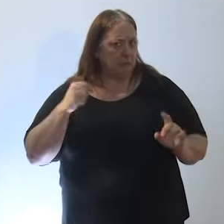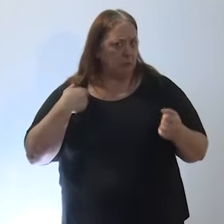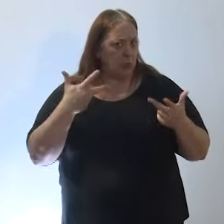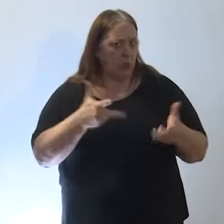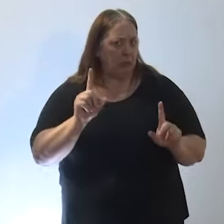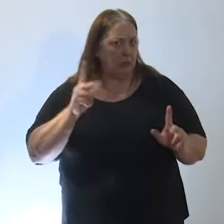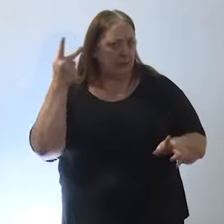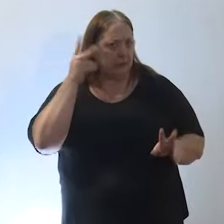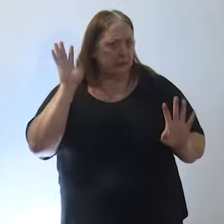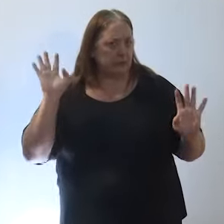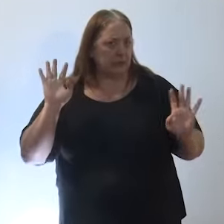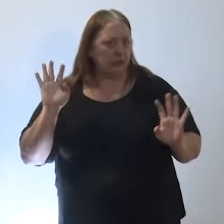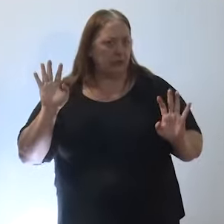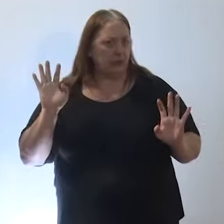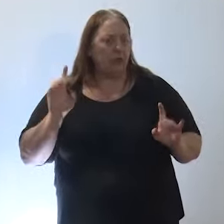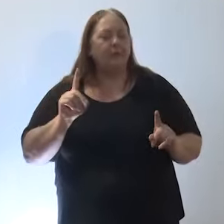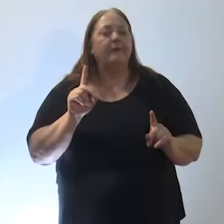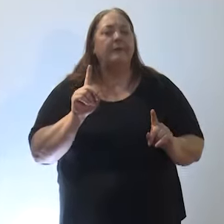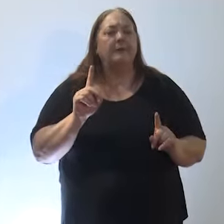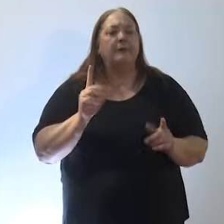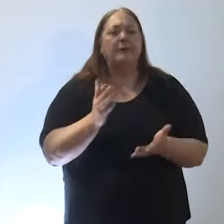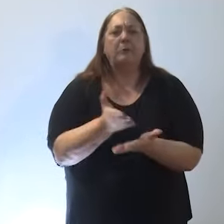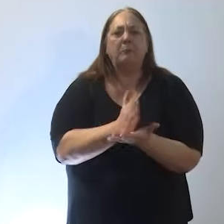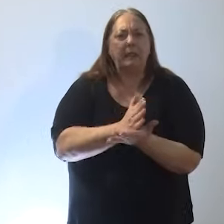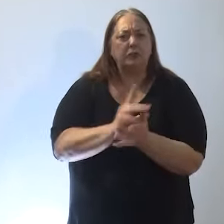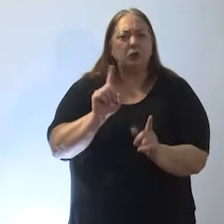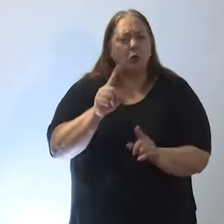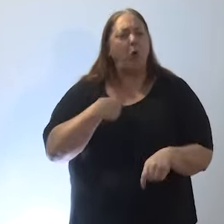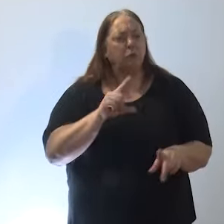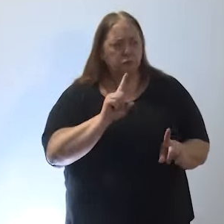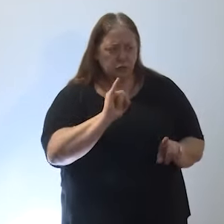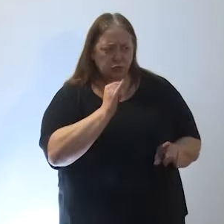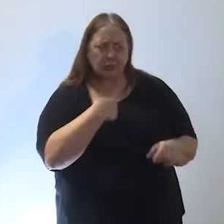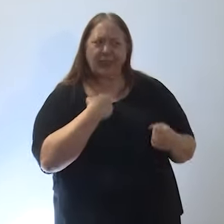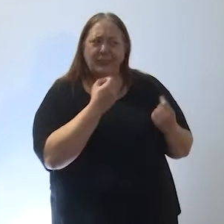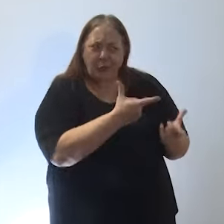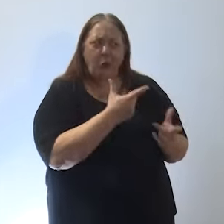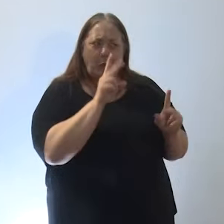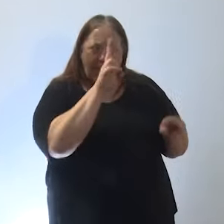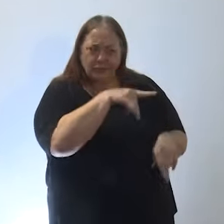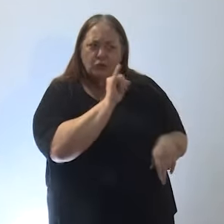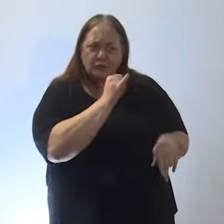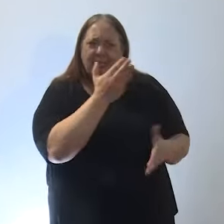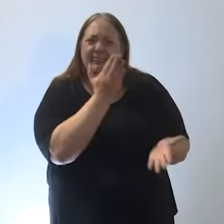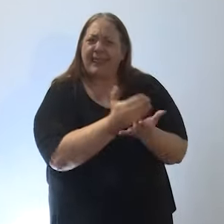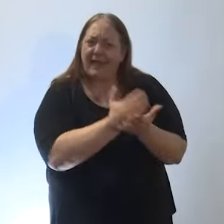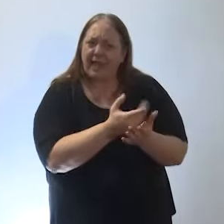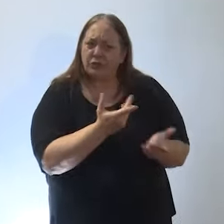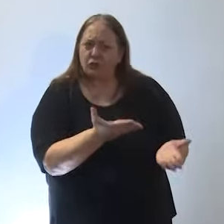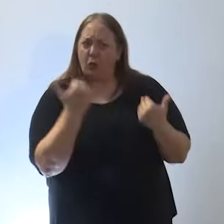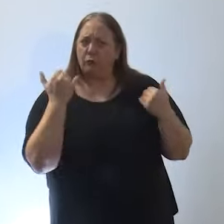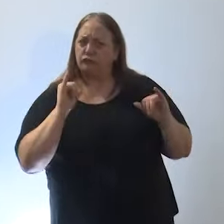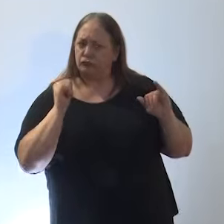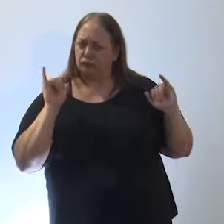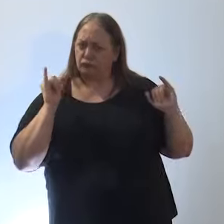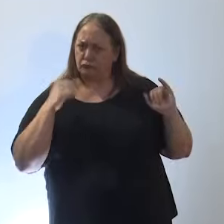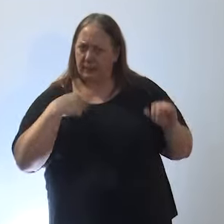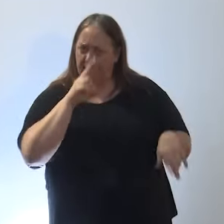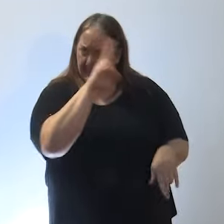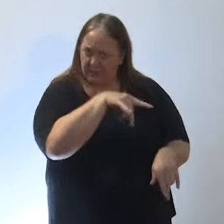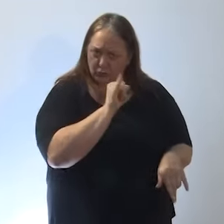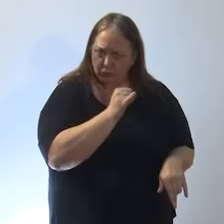cómo no no lo de la intermediación te doy la razón hubo una despolitización de los Derechos eso es cierto eso es más